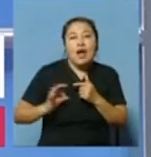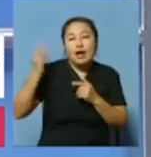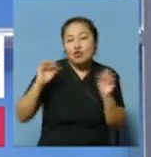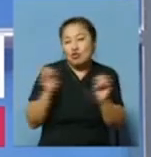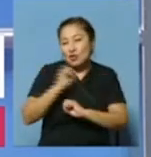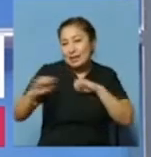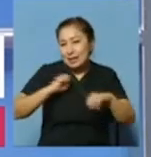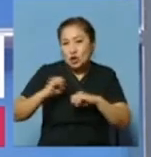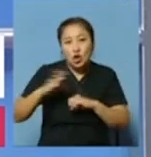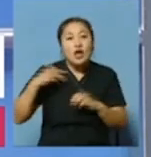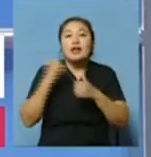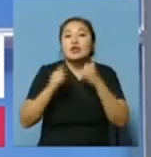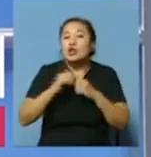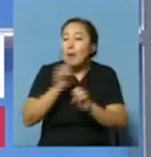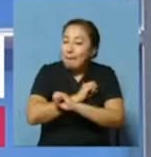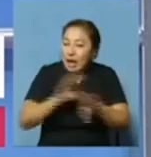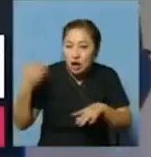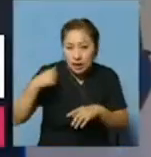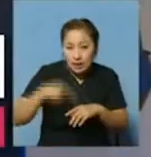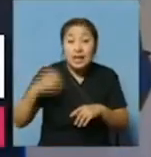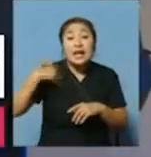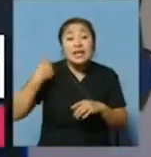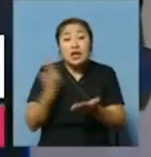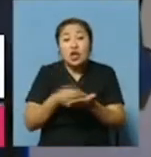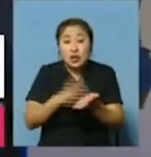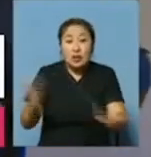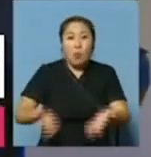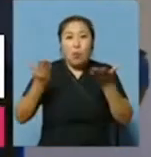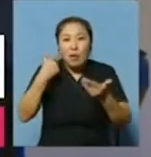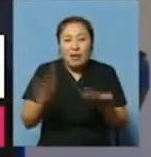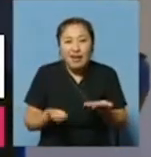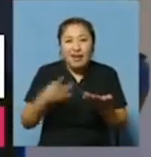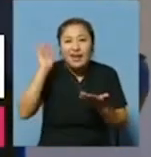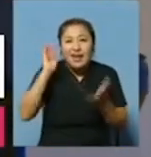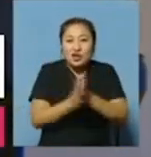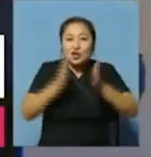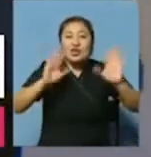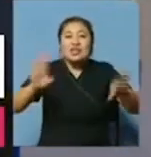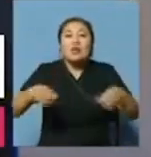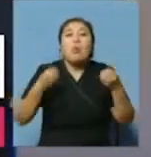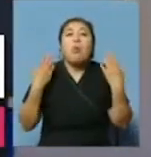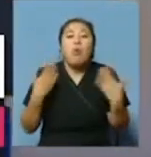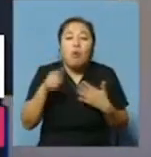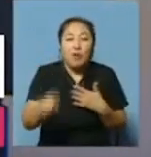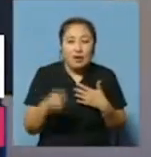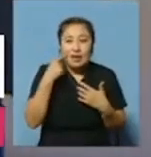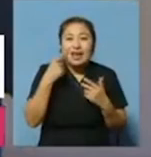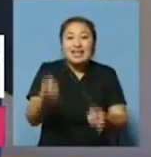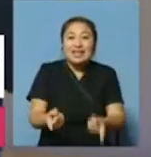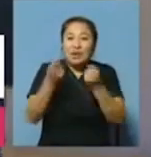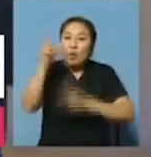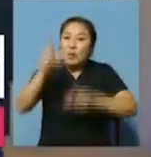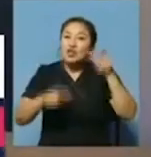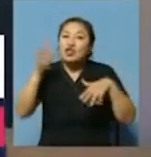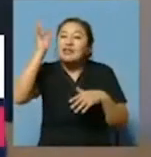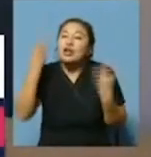la peor de nuestra historia bueno la argentina tiene que volver a vivir eso la etapa de recuperación necesitamos gente que